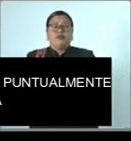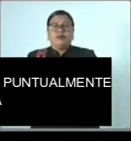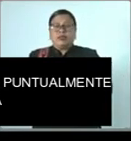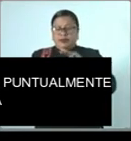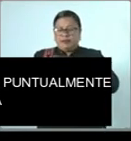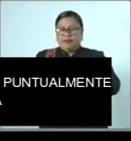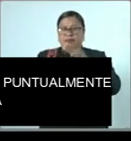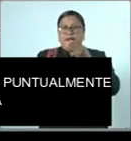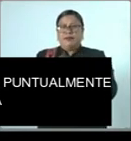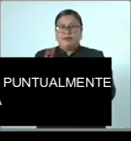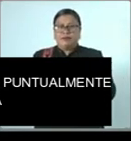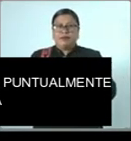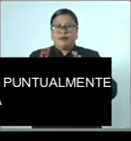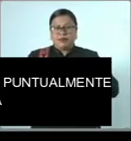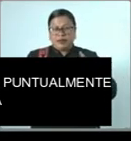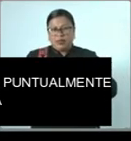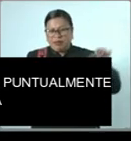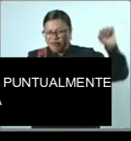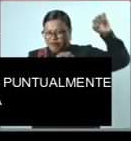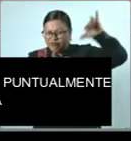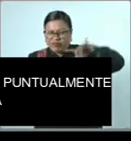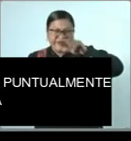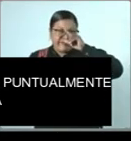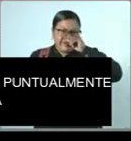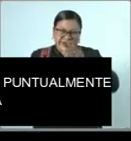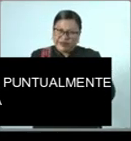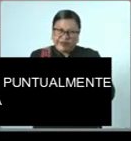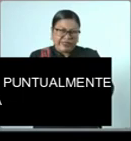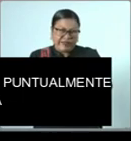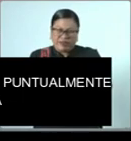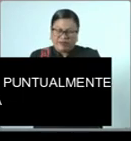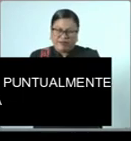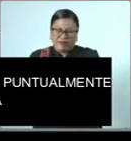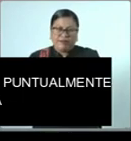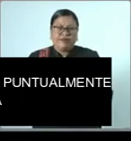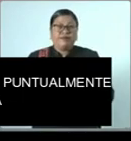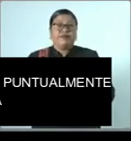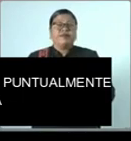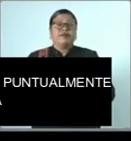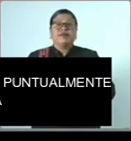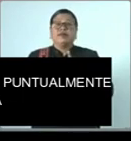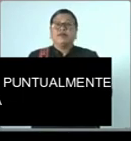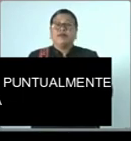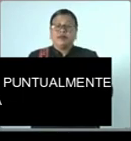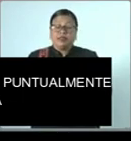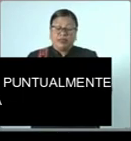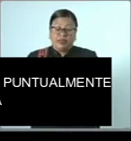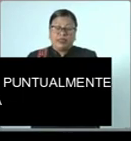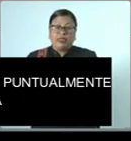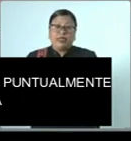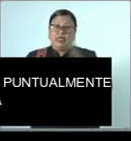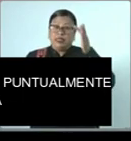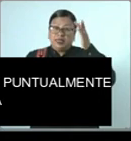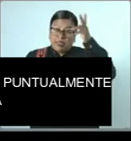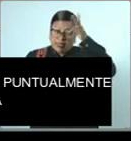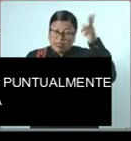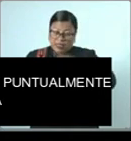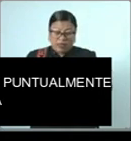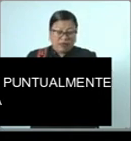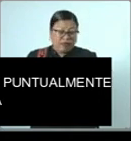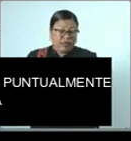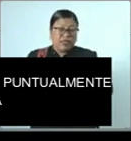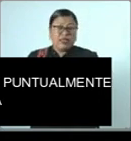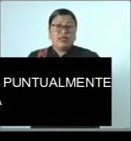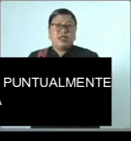Mixteco, tenemos un derrumbe que obstaculiza el paso dentro del mismo barrio. En el tramo de San Andrés Hidalgo al río